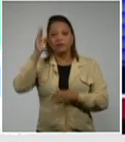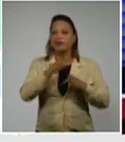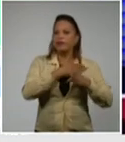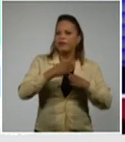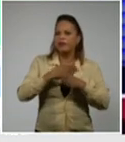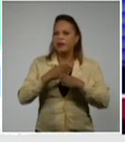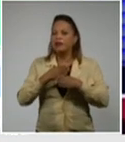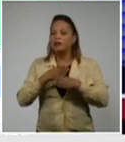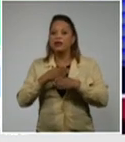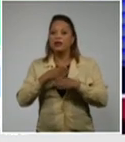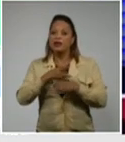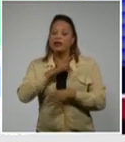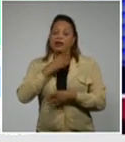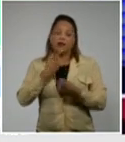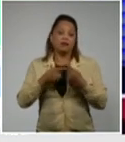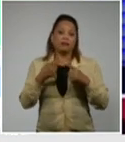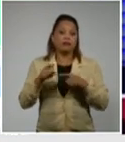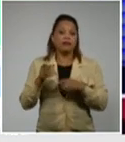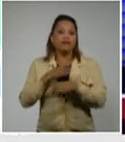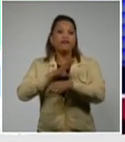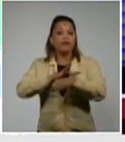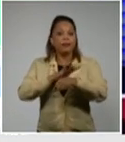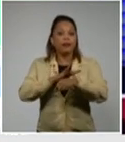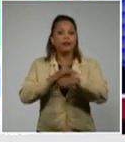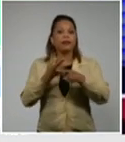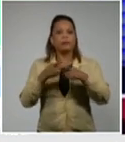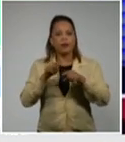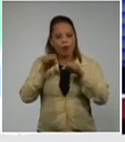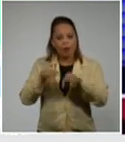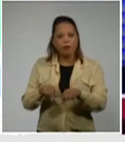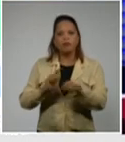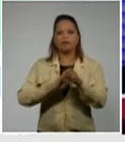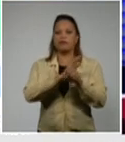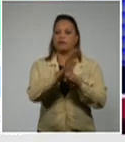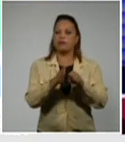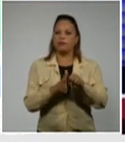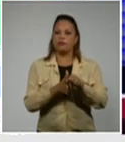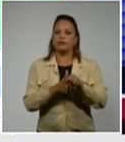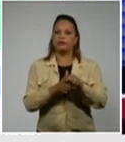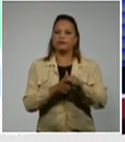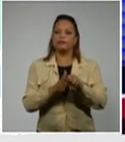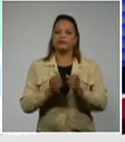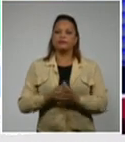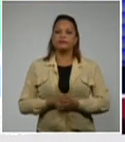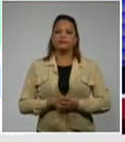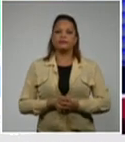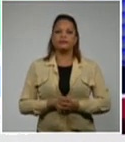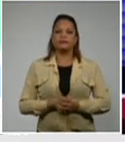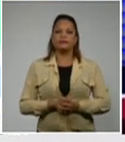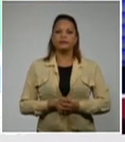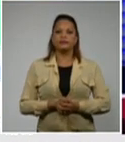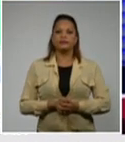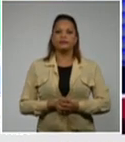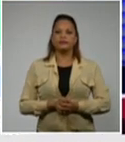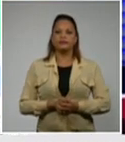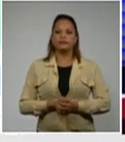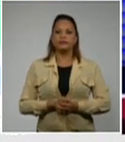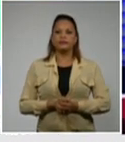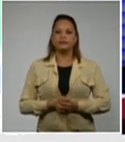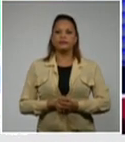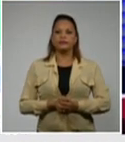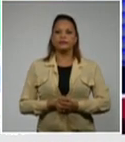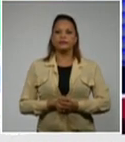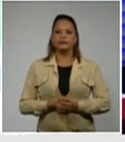sea una enfermedad, pero en este caso por la COVID, por lo que ha representado desde el punto de vista